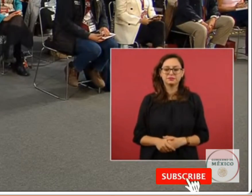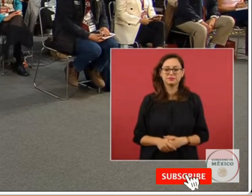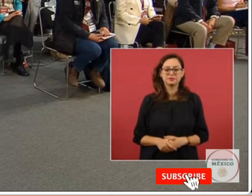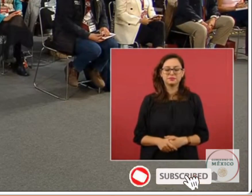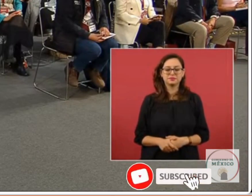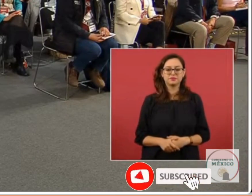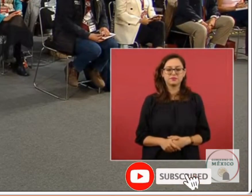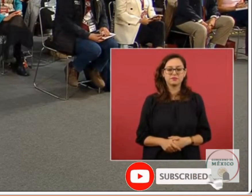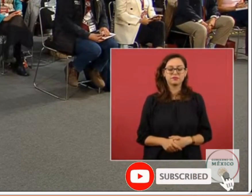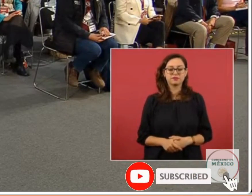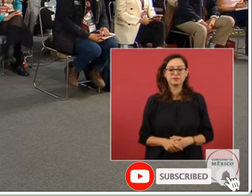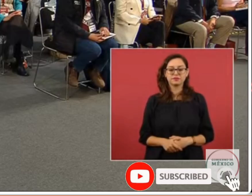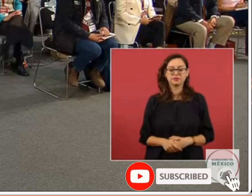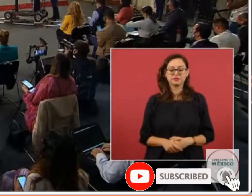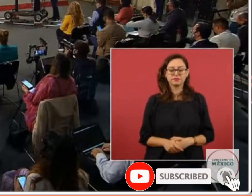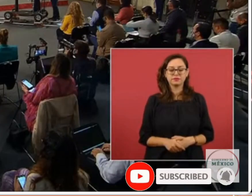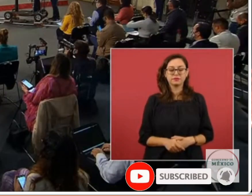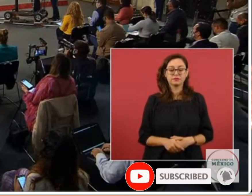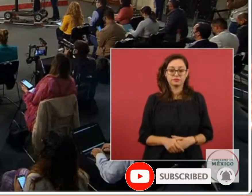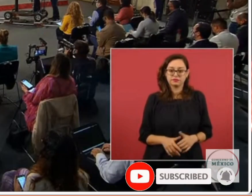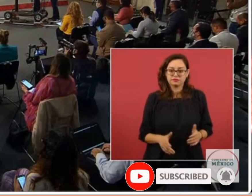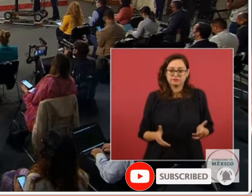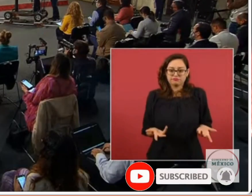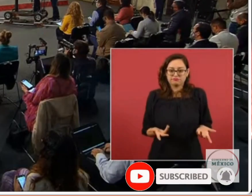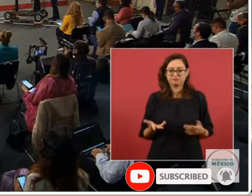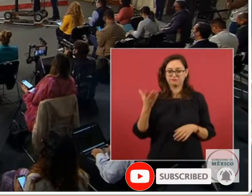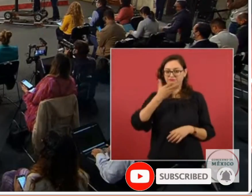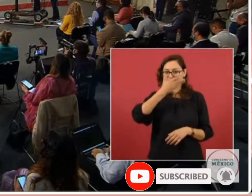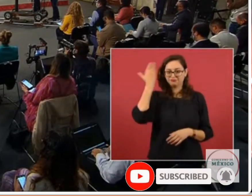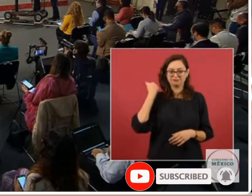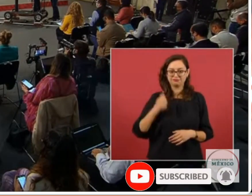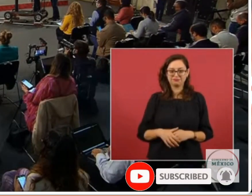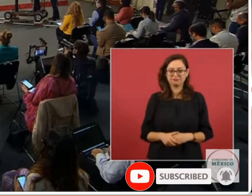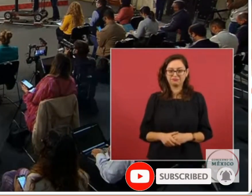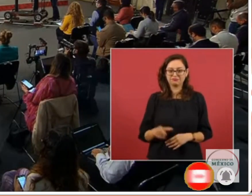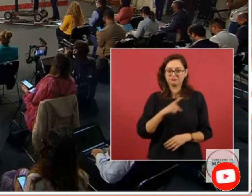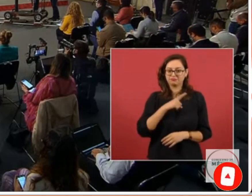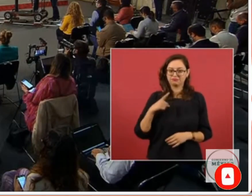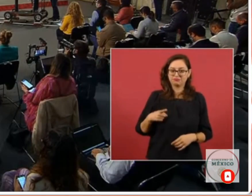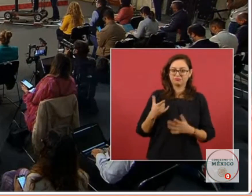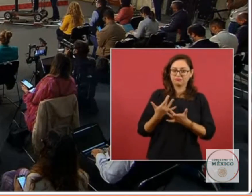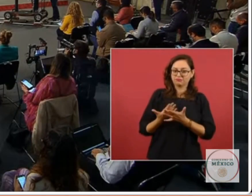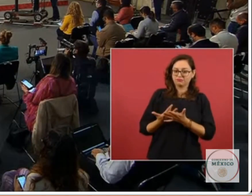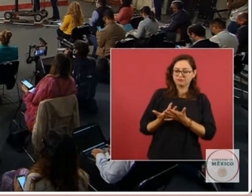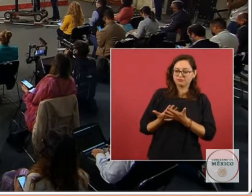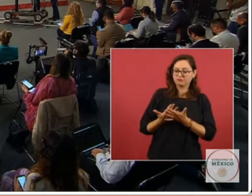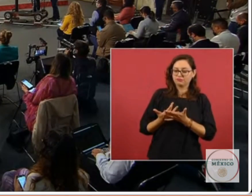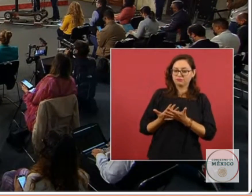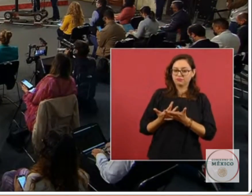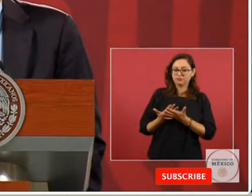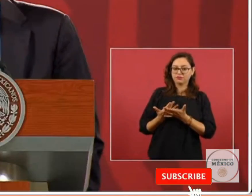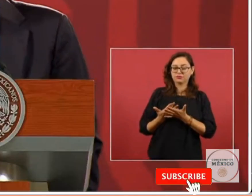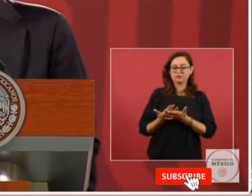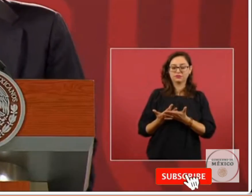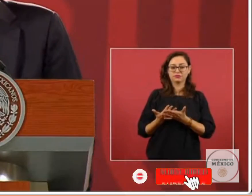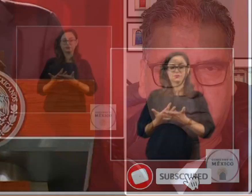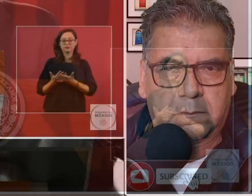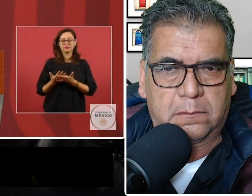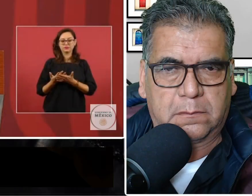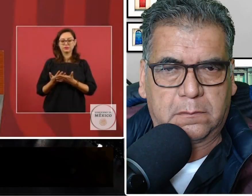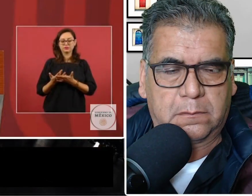sus investigaciones la Fiscalía General de la República o las fiscalías de los estados que no atienden